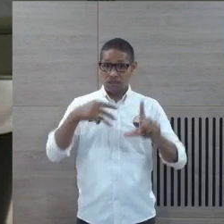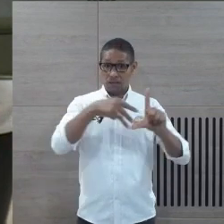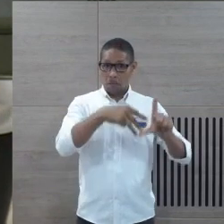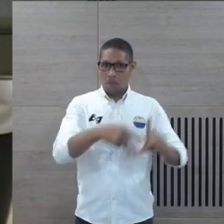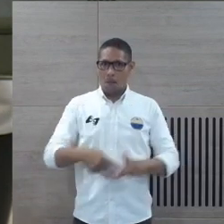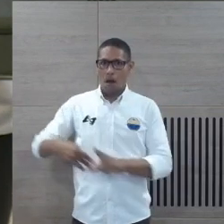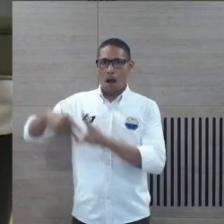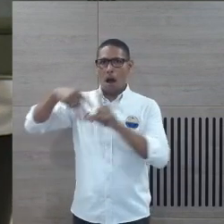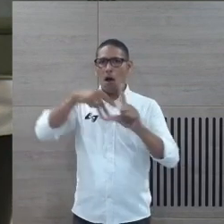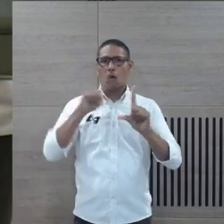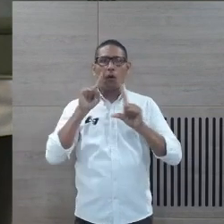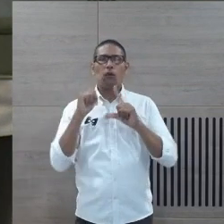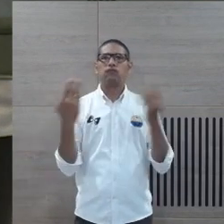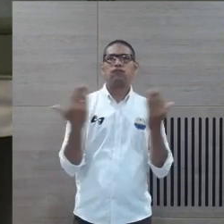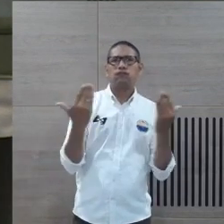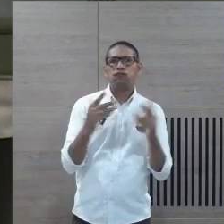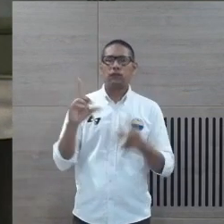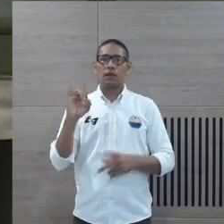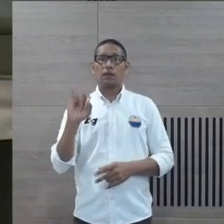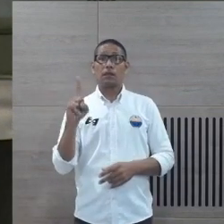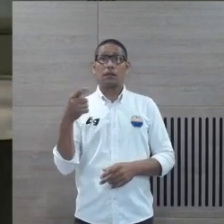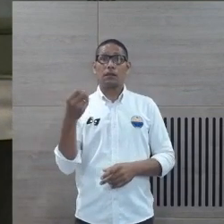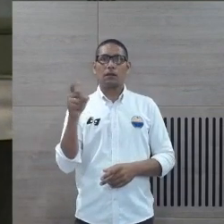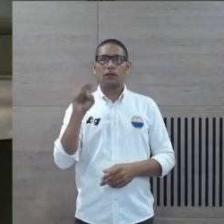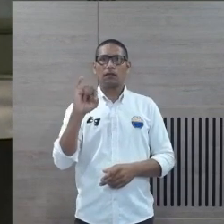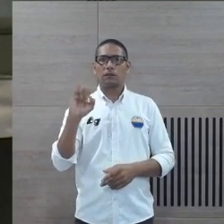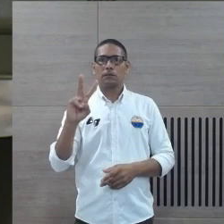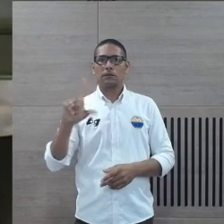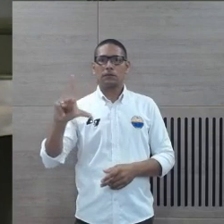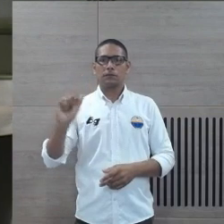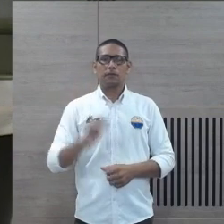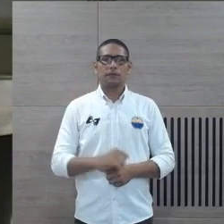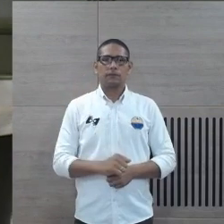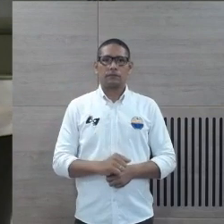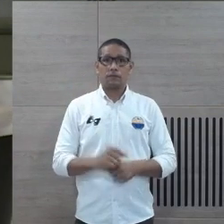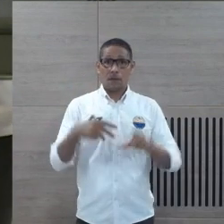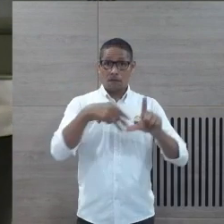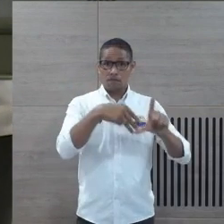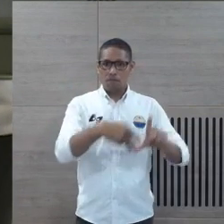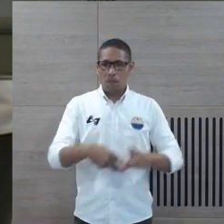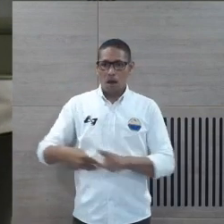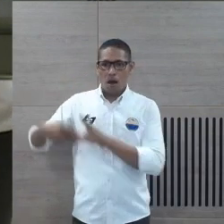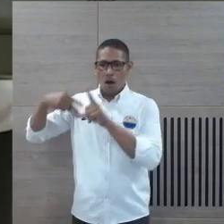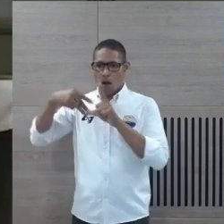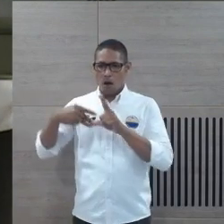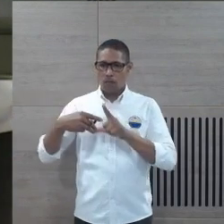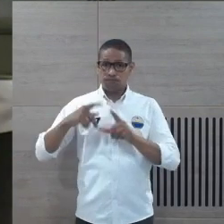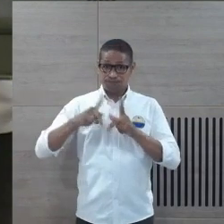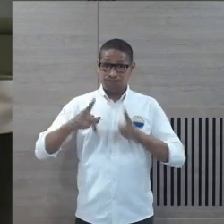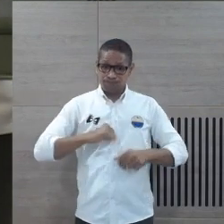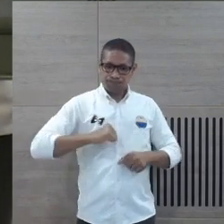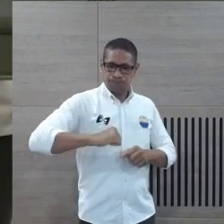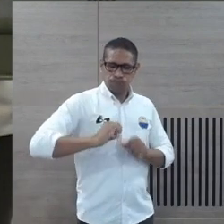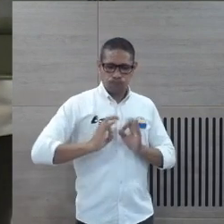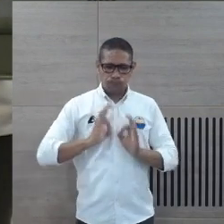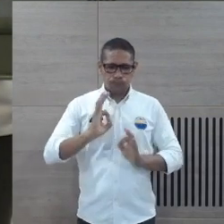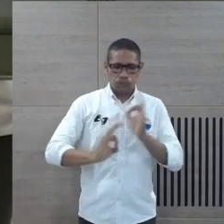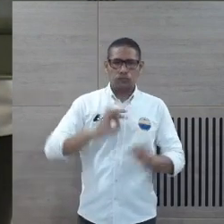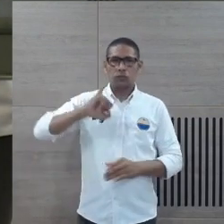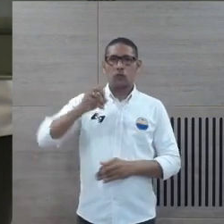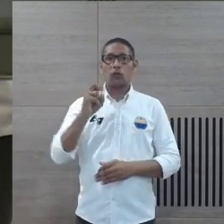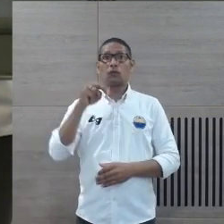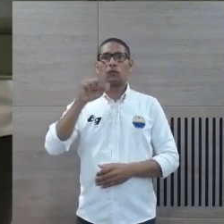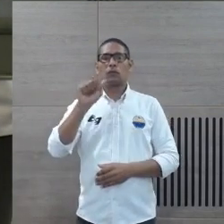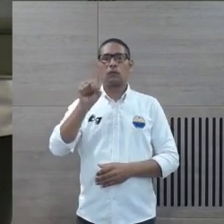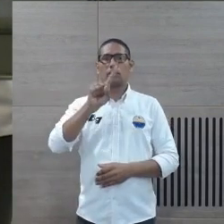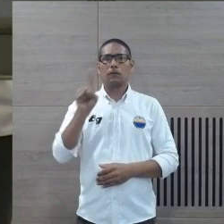Olaya. Magíster en Promoción y Protección de los Derechos Humanos, Jonás David Gámez Arrieta. Yuli Natalia Gómez Velázquez.